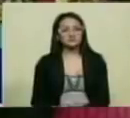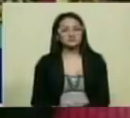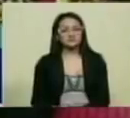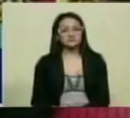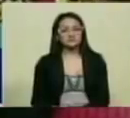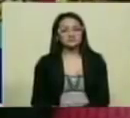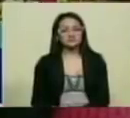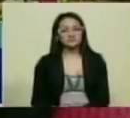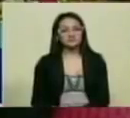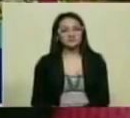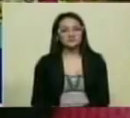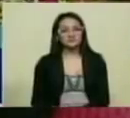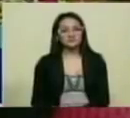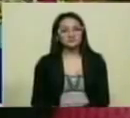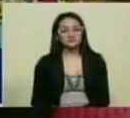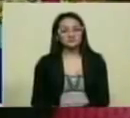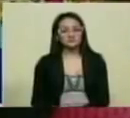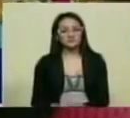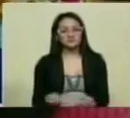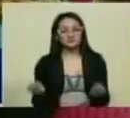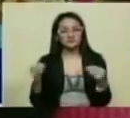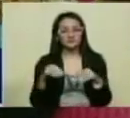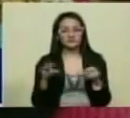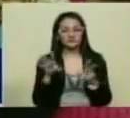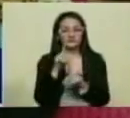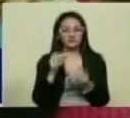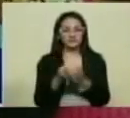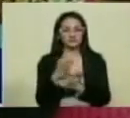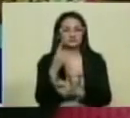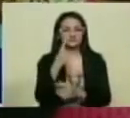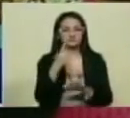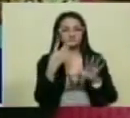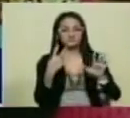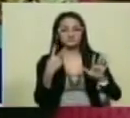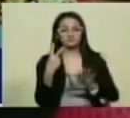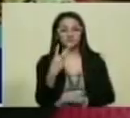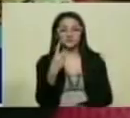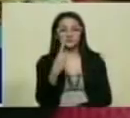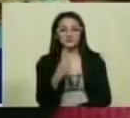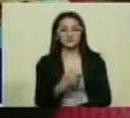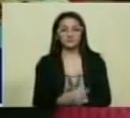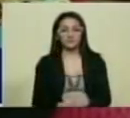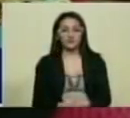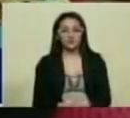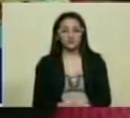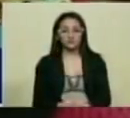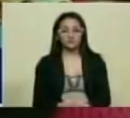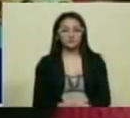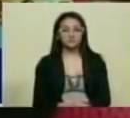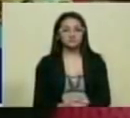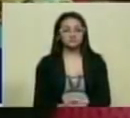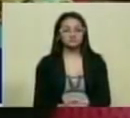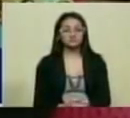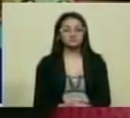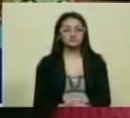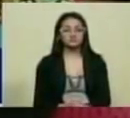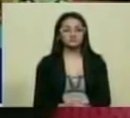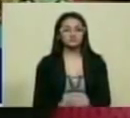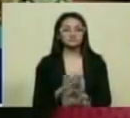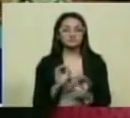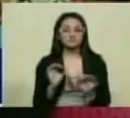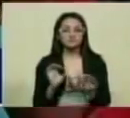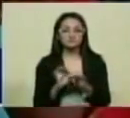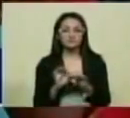de Venezuela, mediante acuerdo del 11 de mayo de 1921, acogió la iniciativa del Ejecutivo Federal relativa a